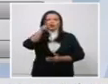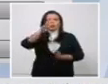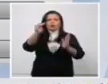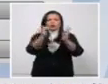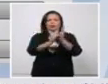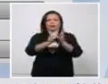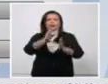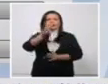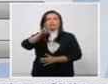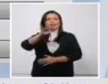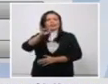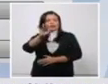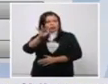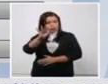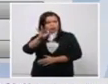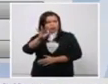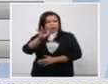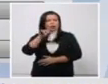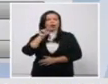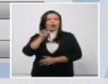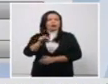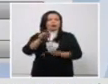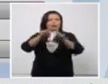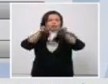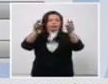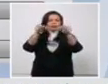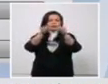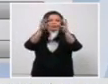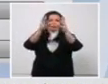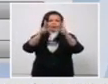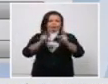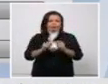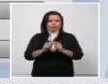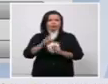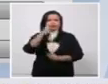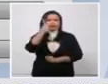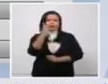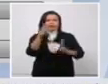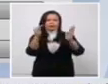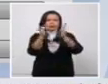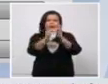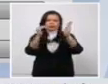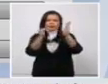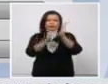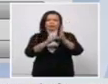12.038, que hacen una suma de